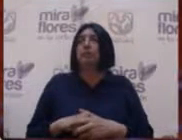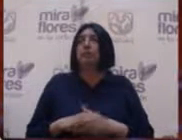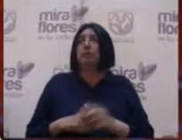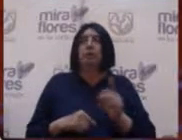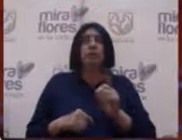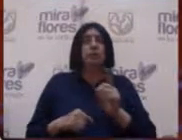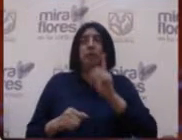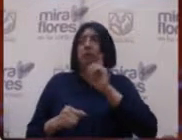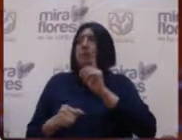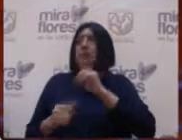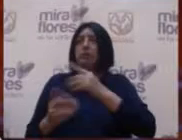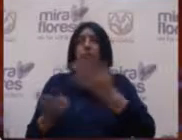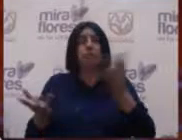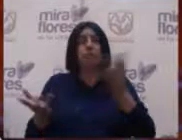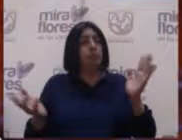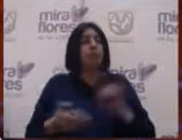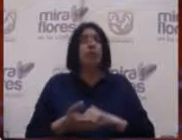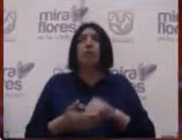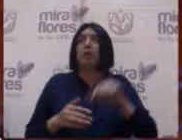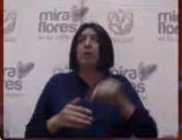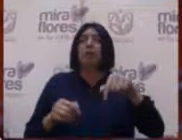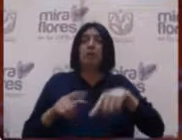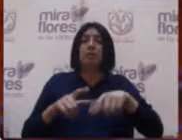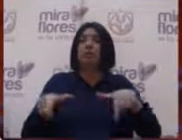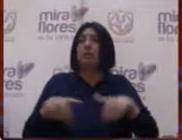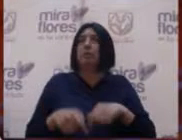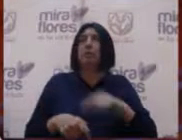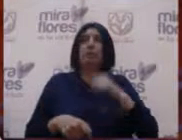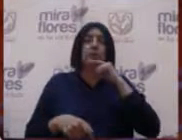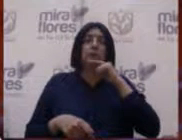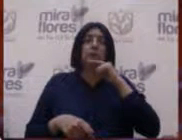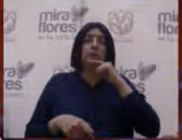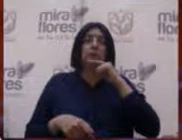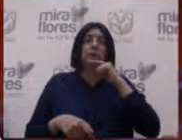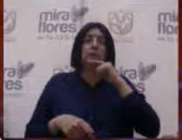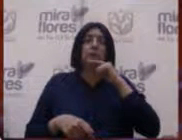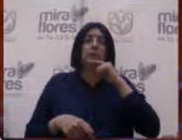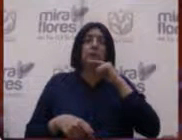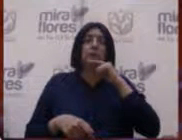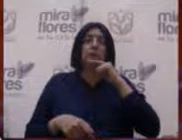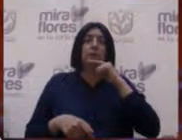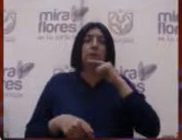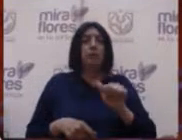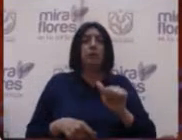No dejará mentir, no sé si por acá en la sala está la señorita Gioconda,